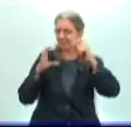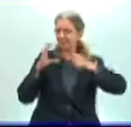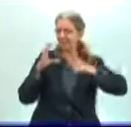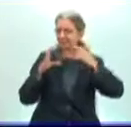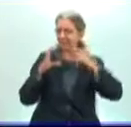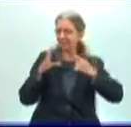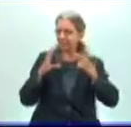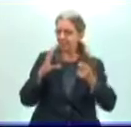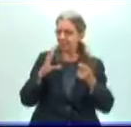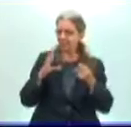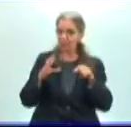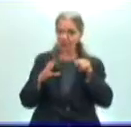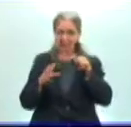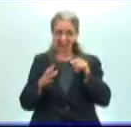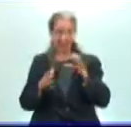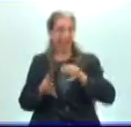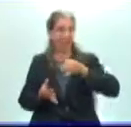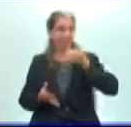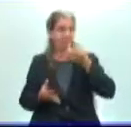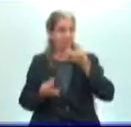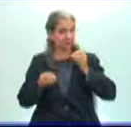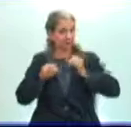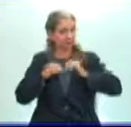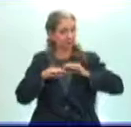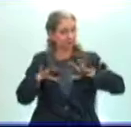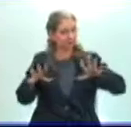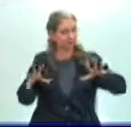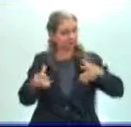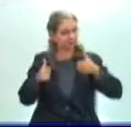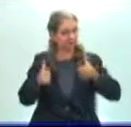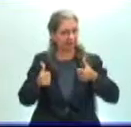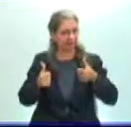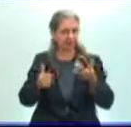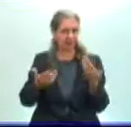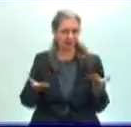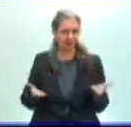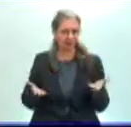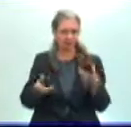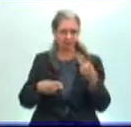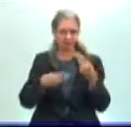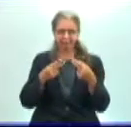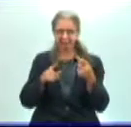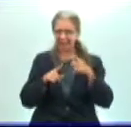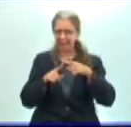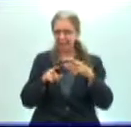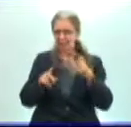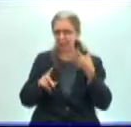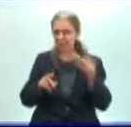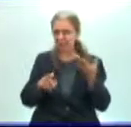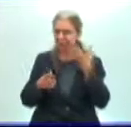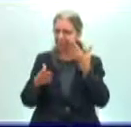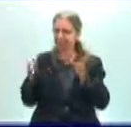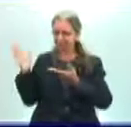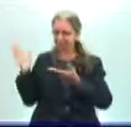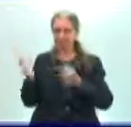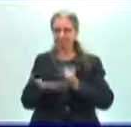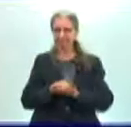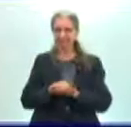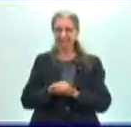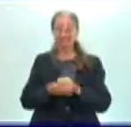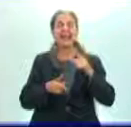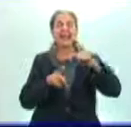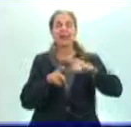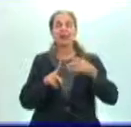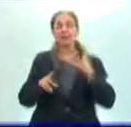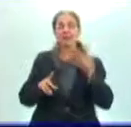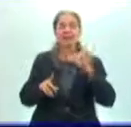video donde te explican muy bien en qué consiste este teorema. Veamos. El teorema del